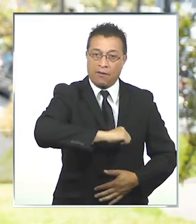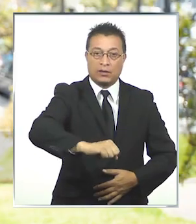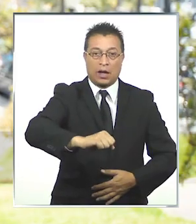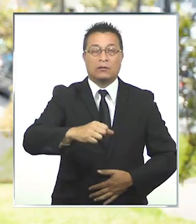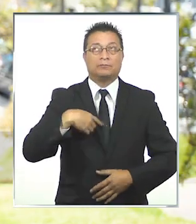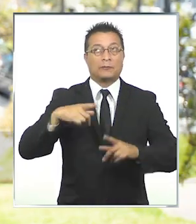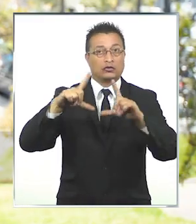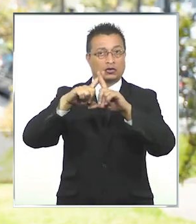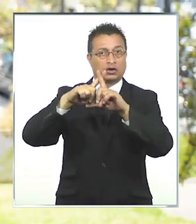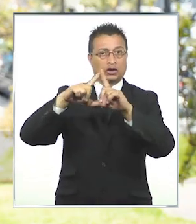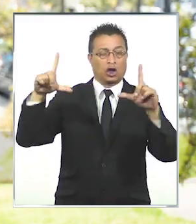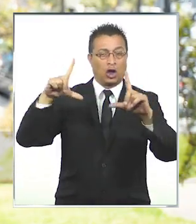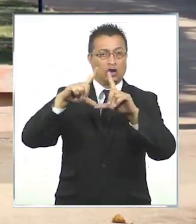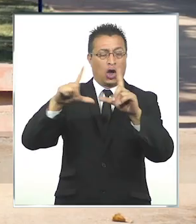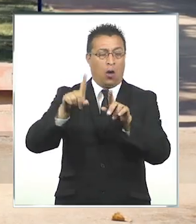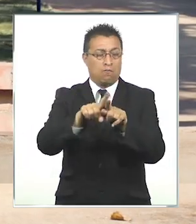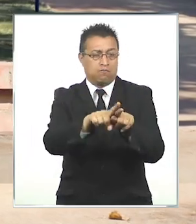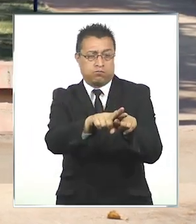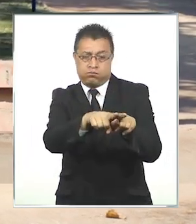Evitar